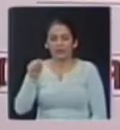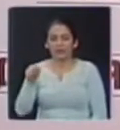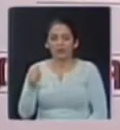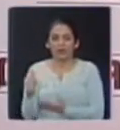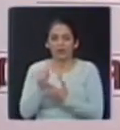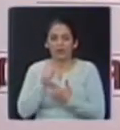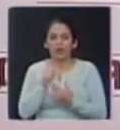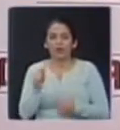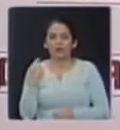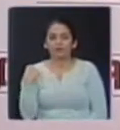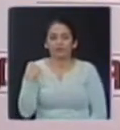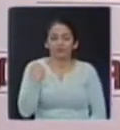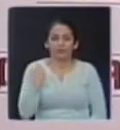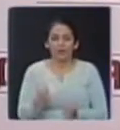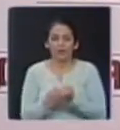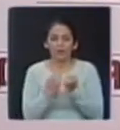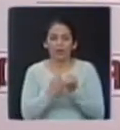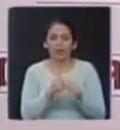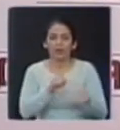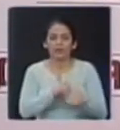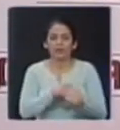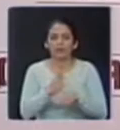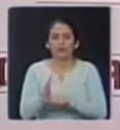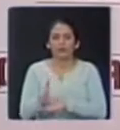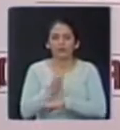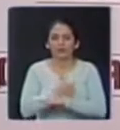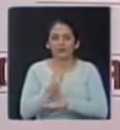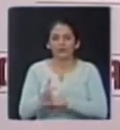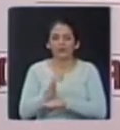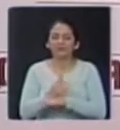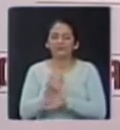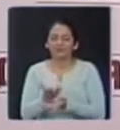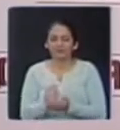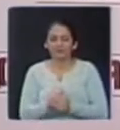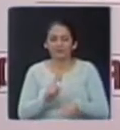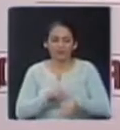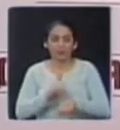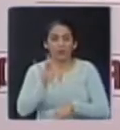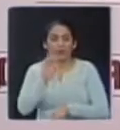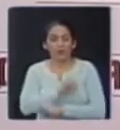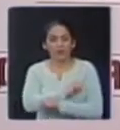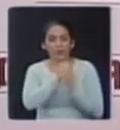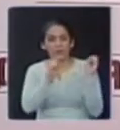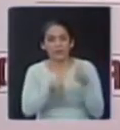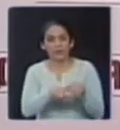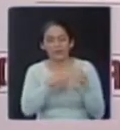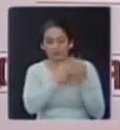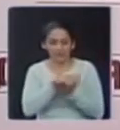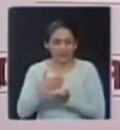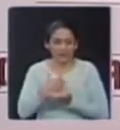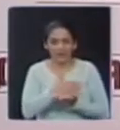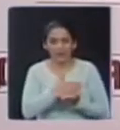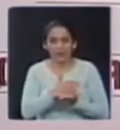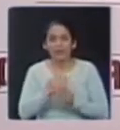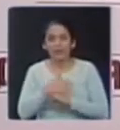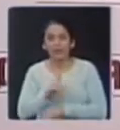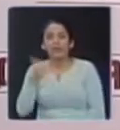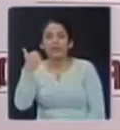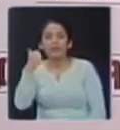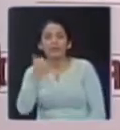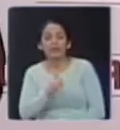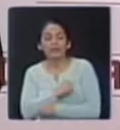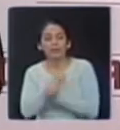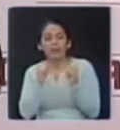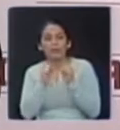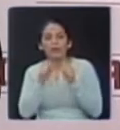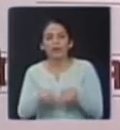horarios durante todo el día, de tal forma que, bueno, se prepara desde las 8 de la mañana más o menos para empezar a servir desde las 10 de la mañana. Entonces